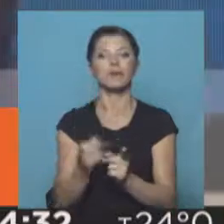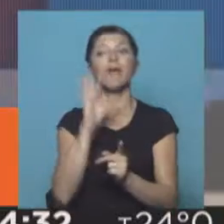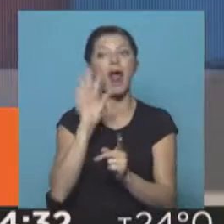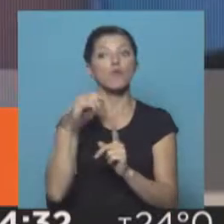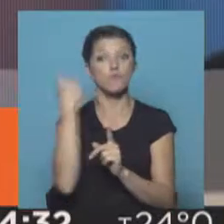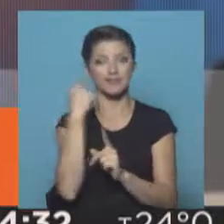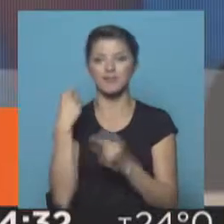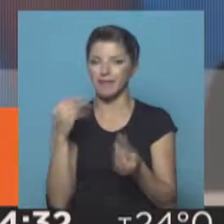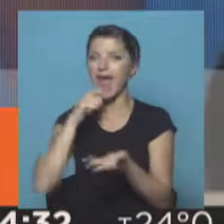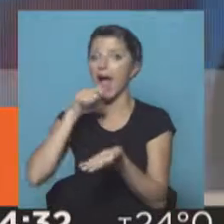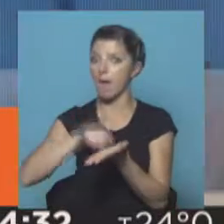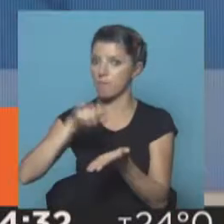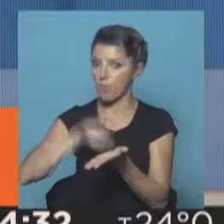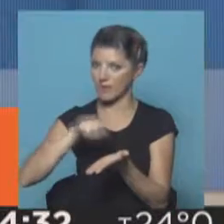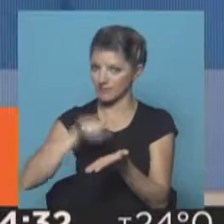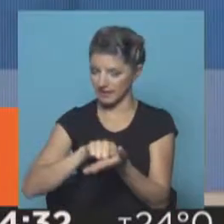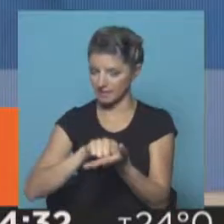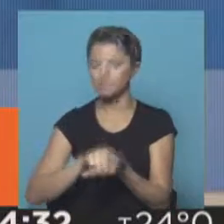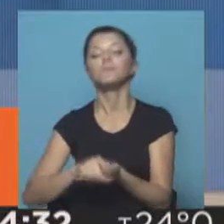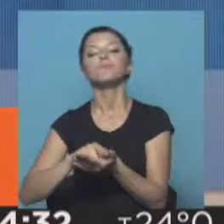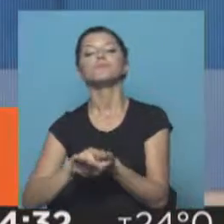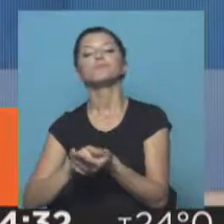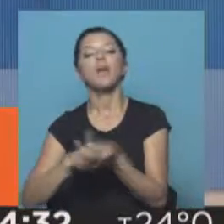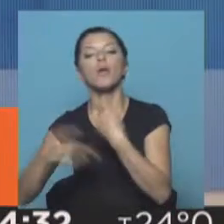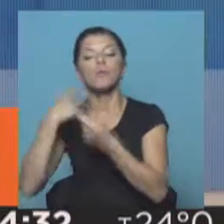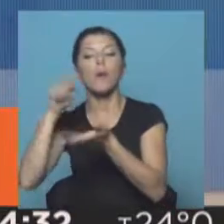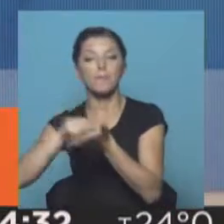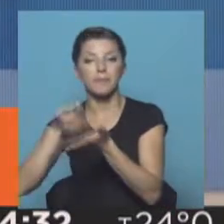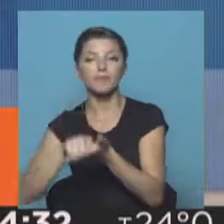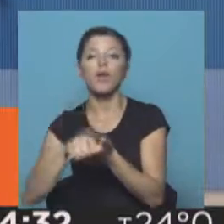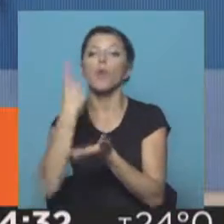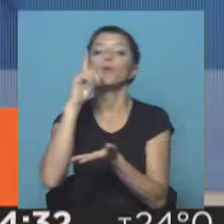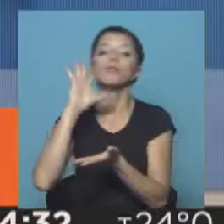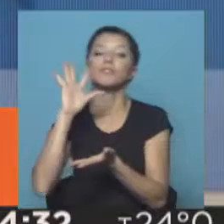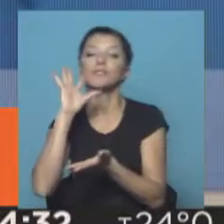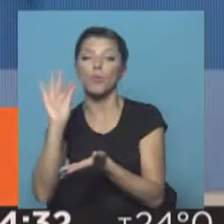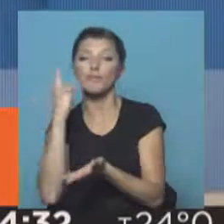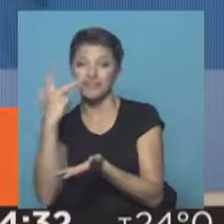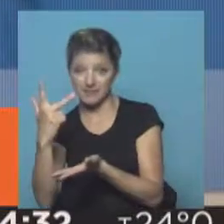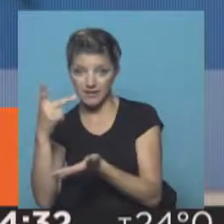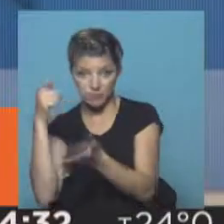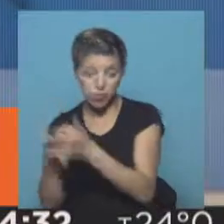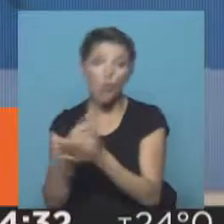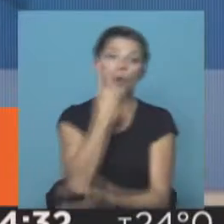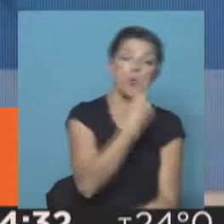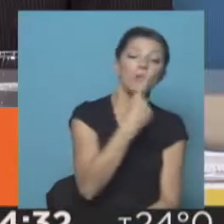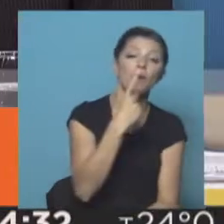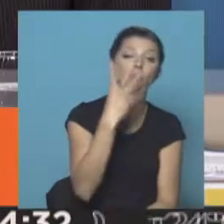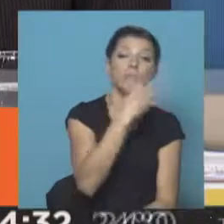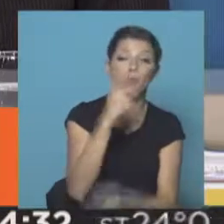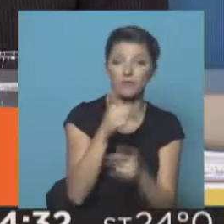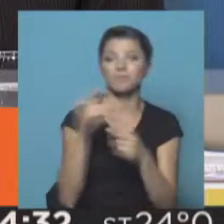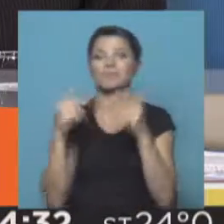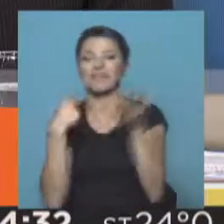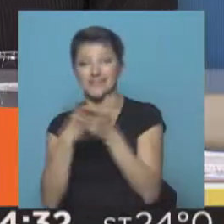Y esto hay que tenerlo en cuenta. En las casas de apuestas, 1.53 paga Hillary, 3.44 paga Donald Trump. ¿Esto qué quiere decir? Que está